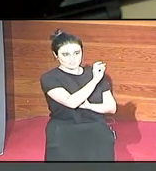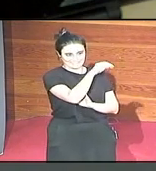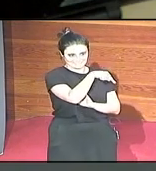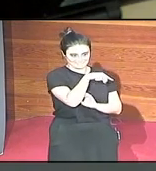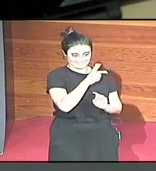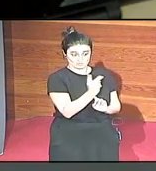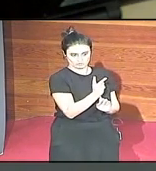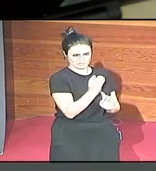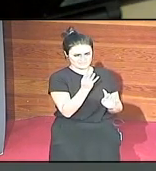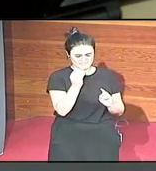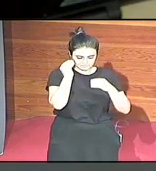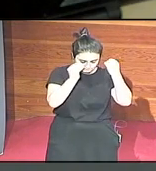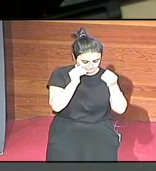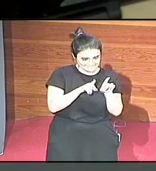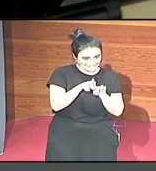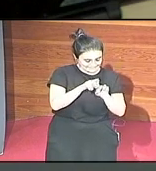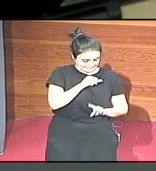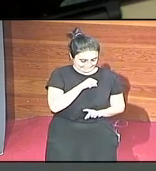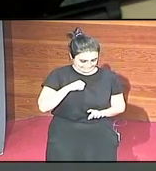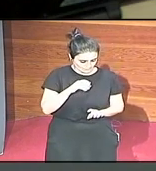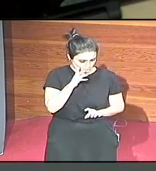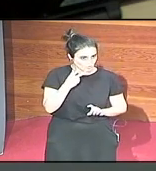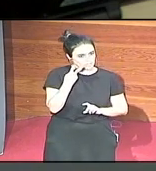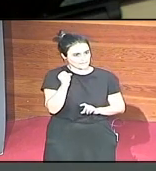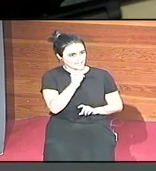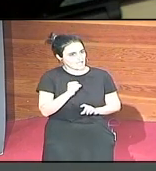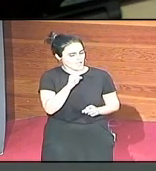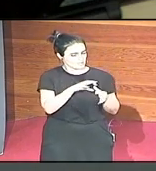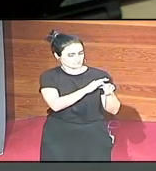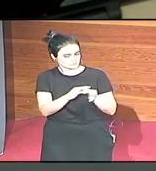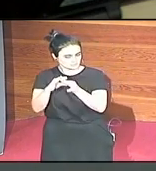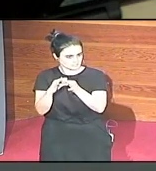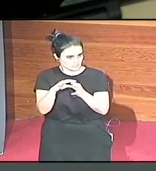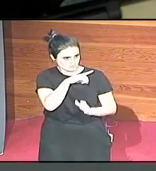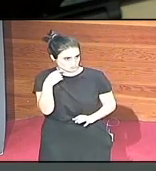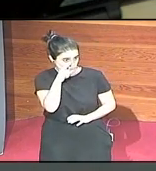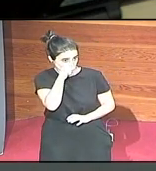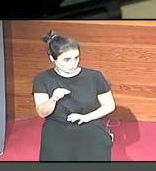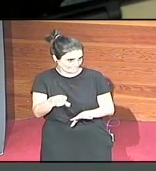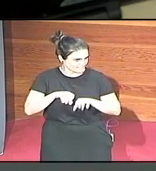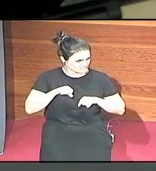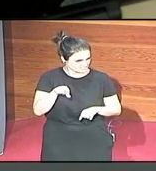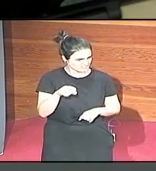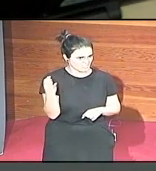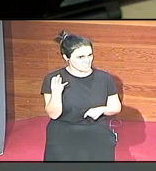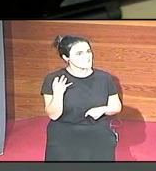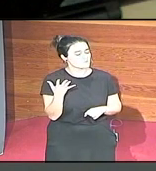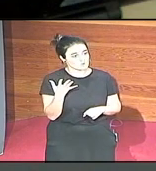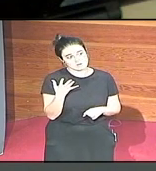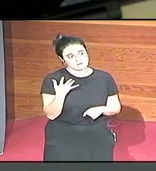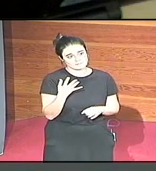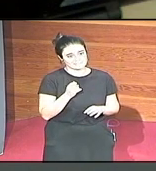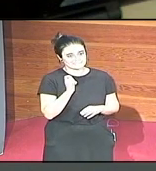relaciones con Rusia, la Rusia de Putin, es sobre todo la de haber buscado siempre